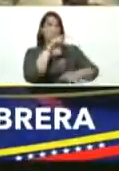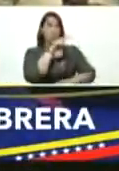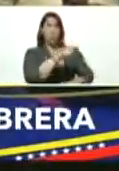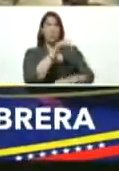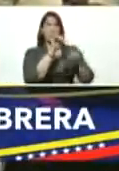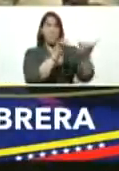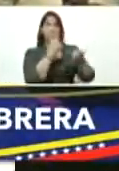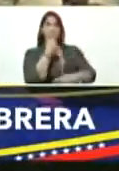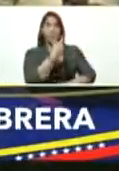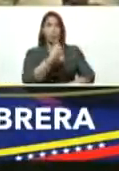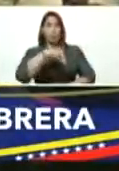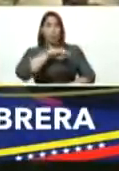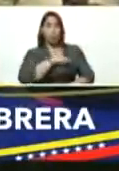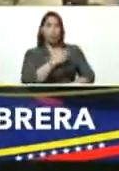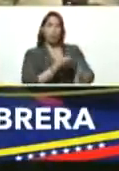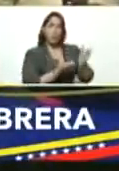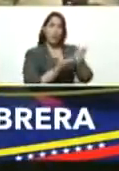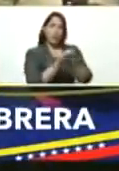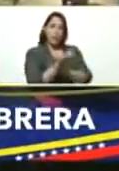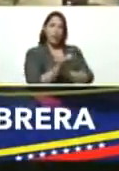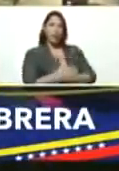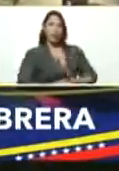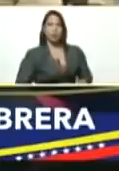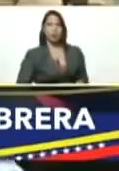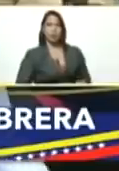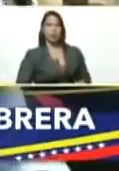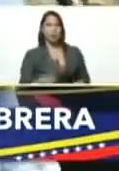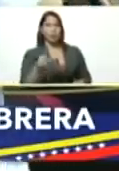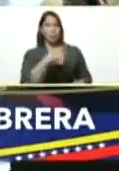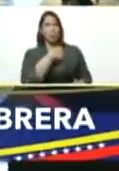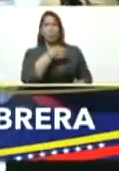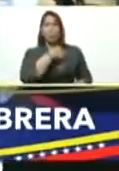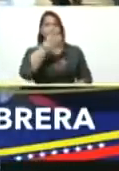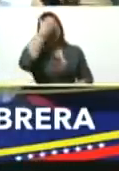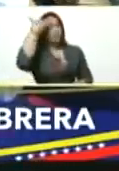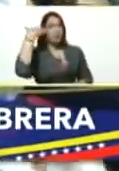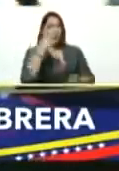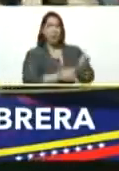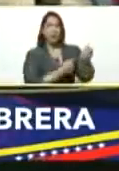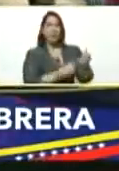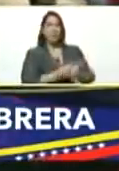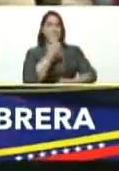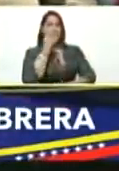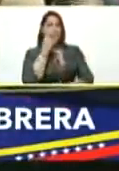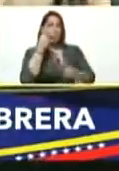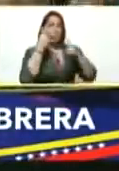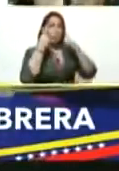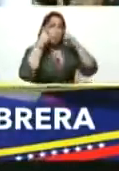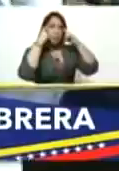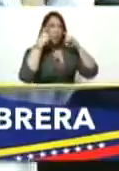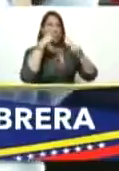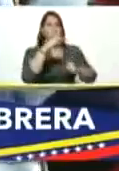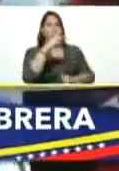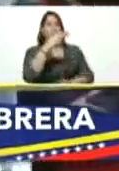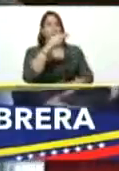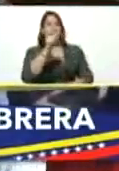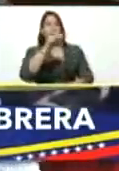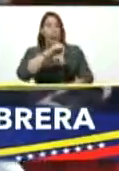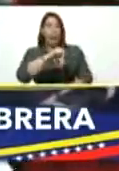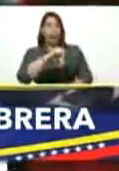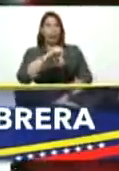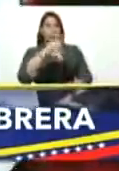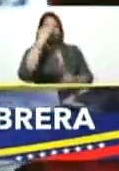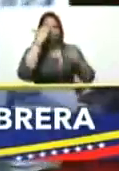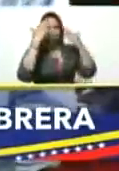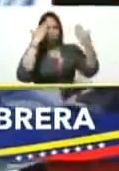a nuestro eterno e inolvidable hermano el chino khan saludos que haré sabe